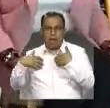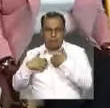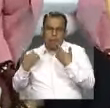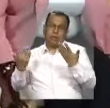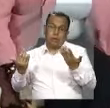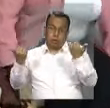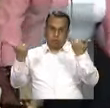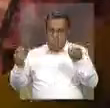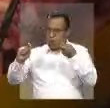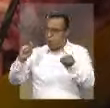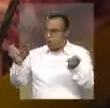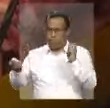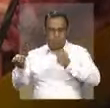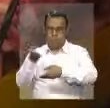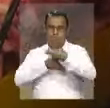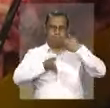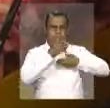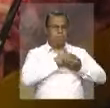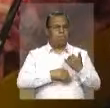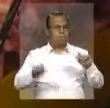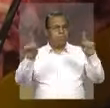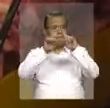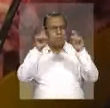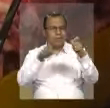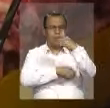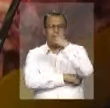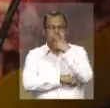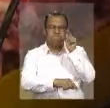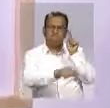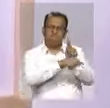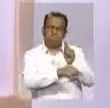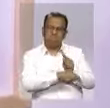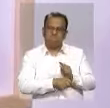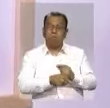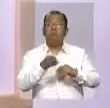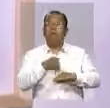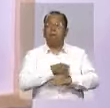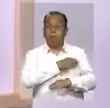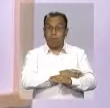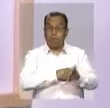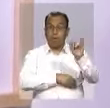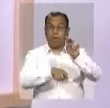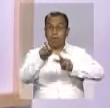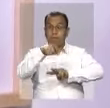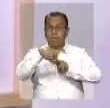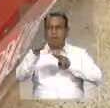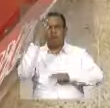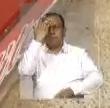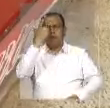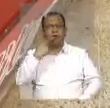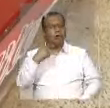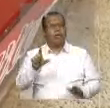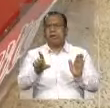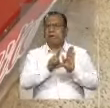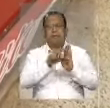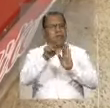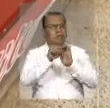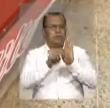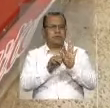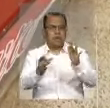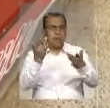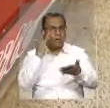Hay que dar vuelta atrás. Pero este tema ha sido blanco de críticas, pues en su momento el INVIMA cerró estos espacios porque no cumplían con las